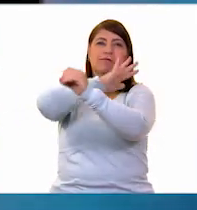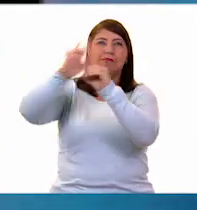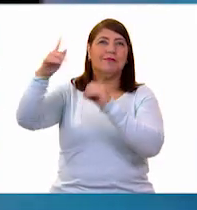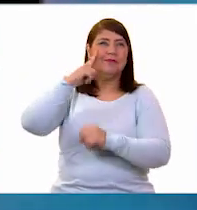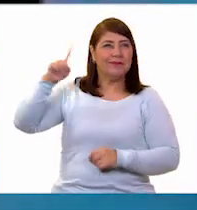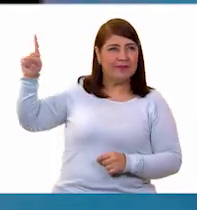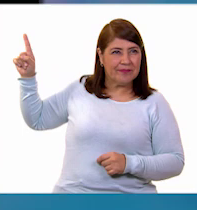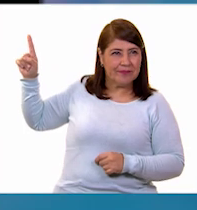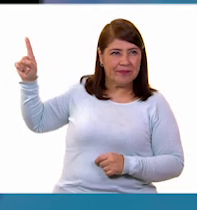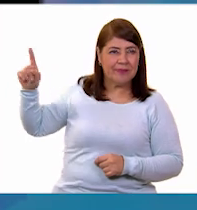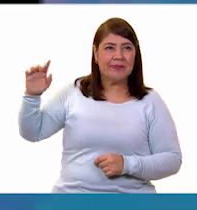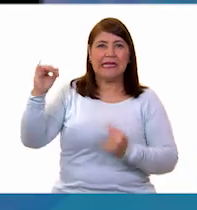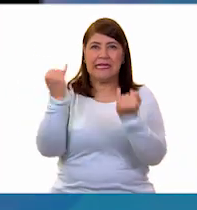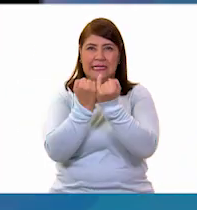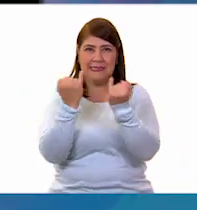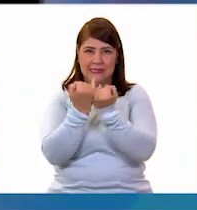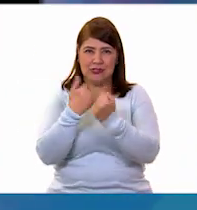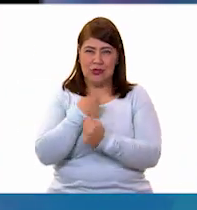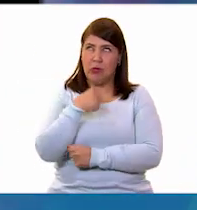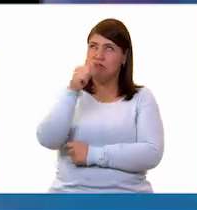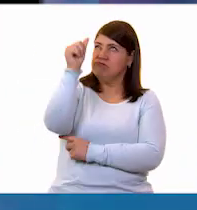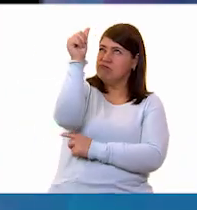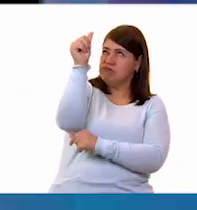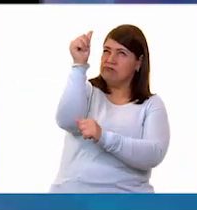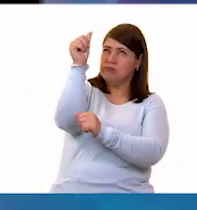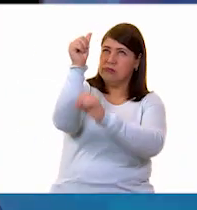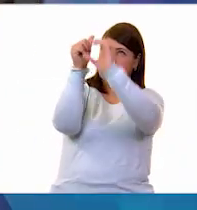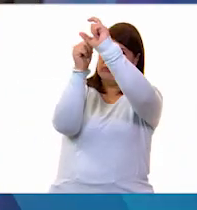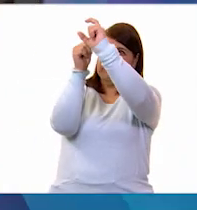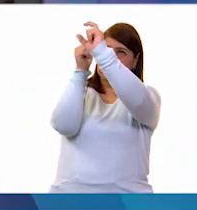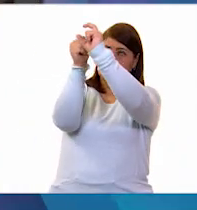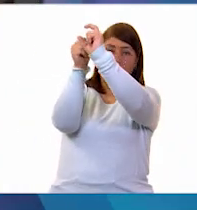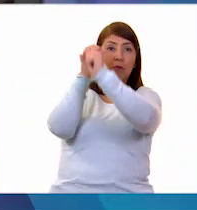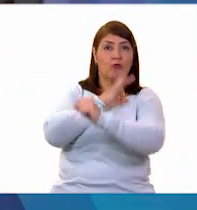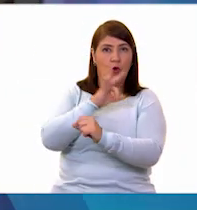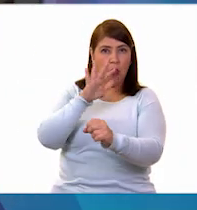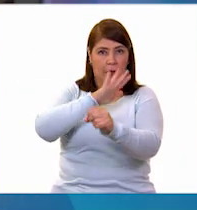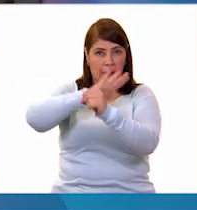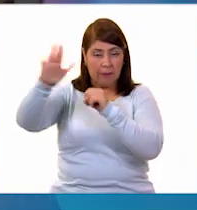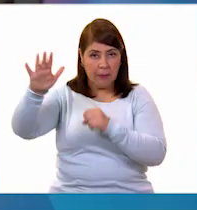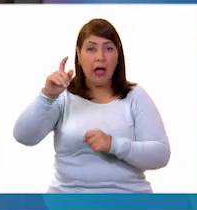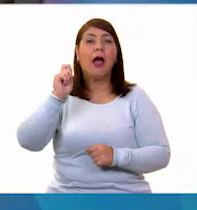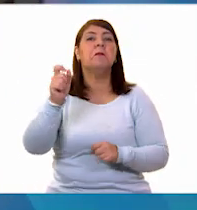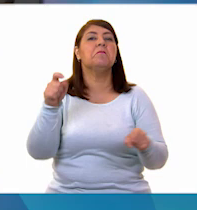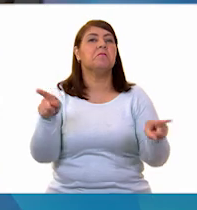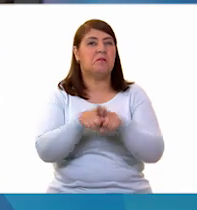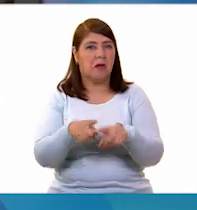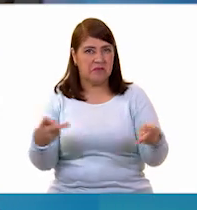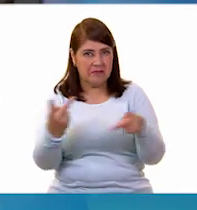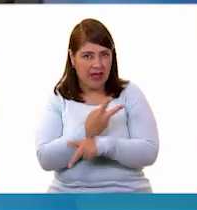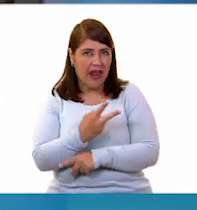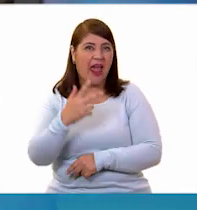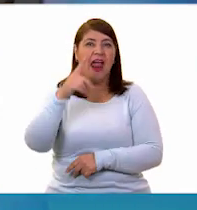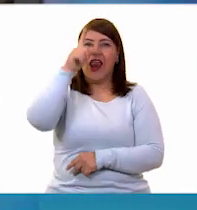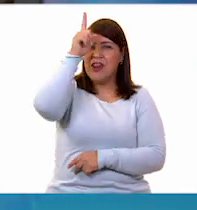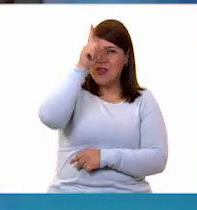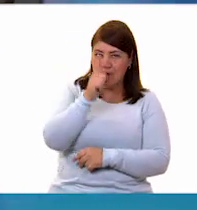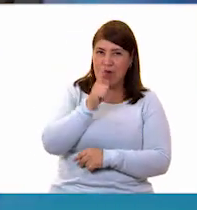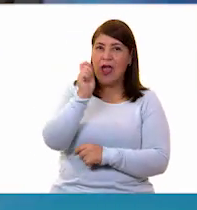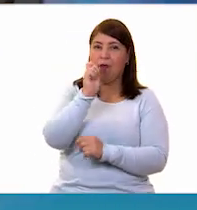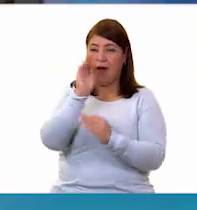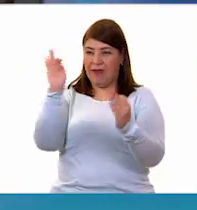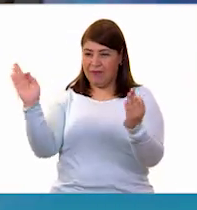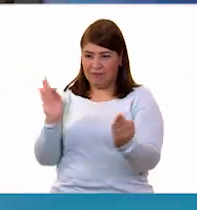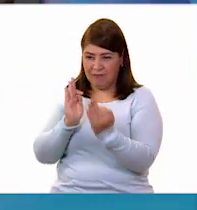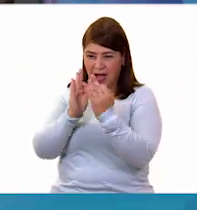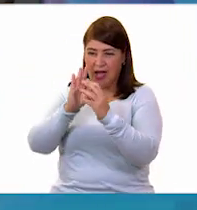tapar la Luna con un dedo, la Luna puede cubrir al Sol cuando pasa delante de